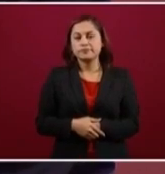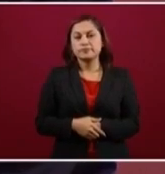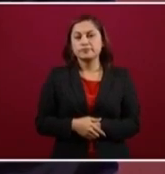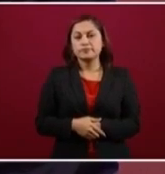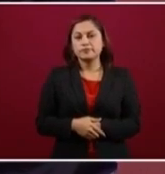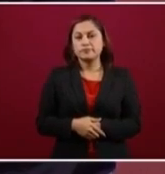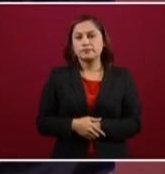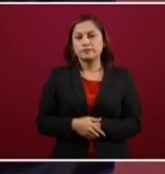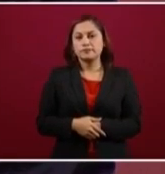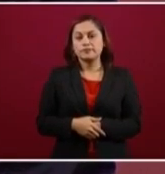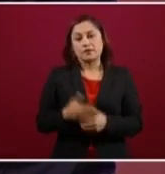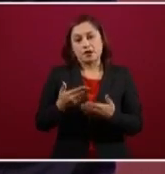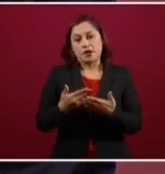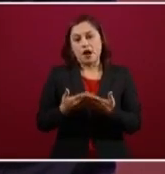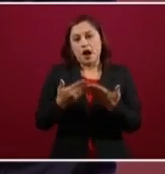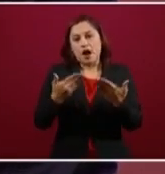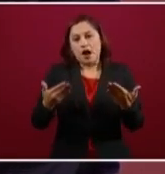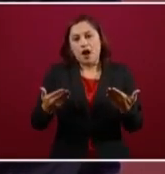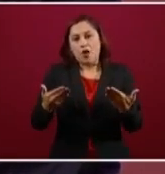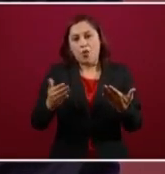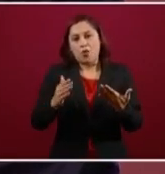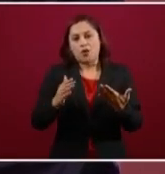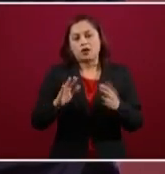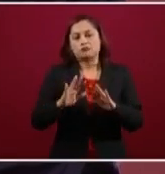se advierte